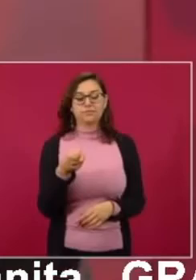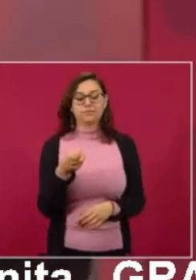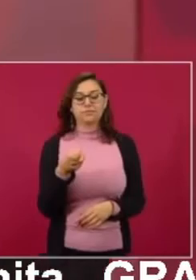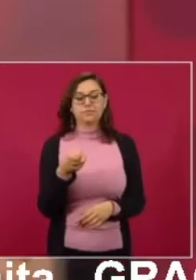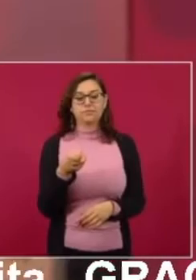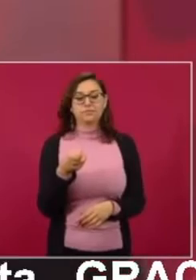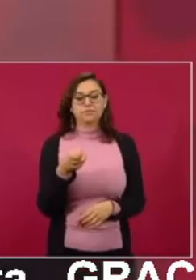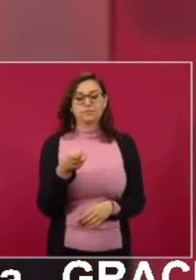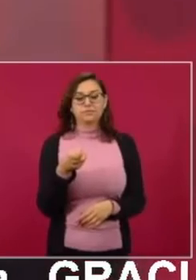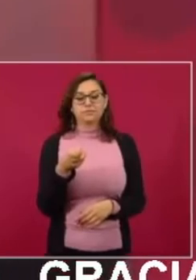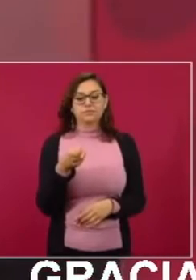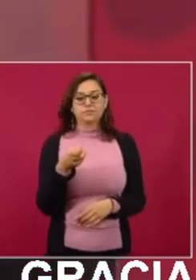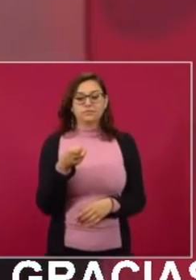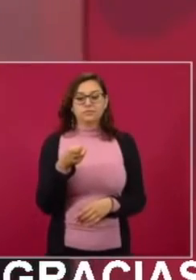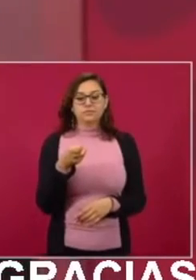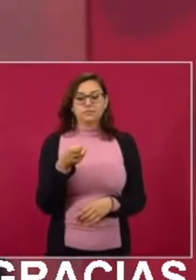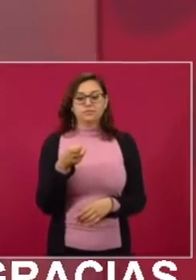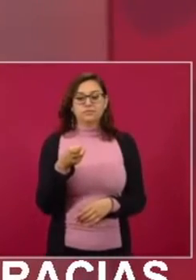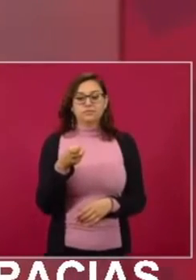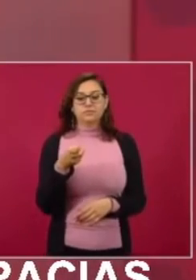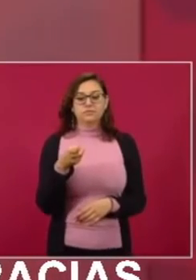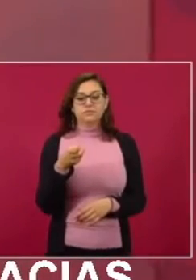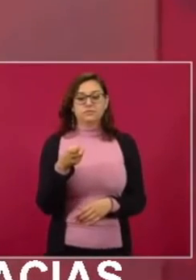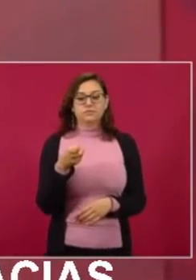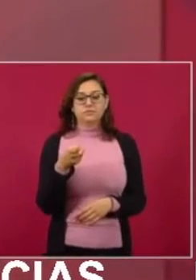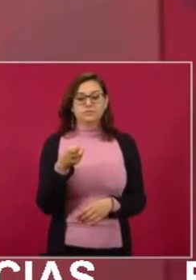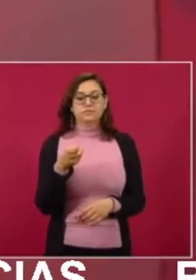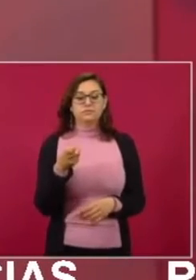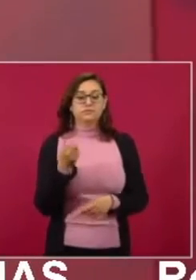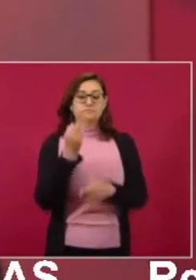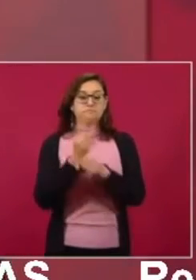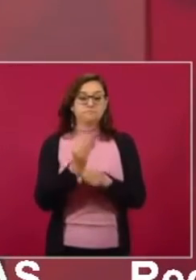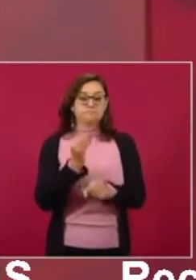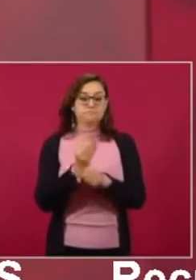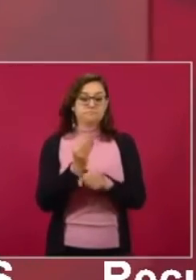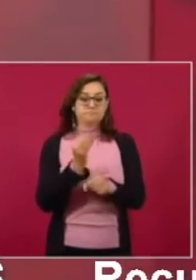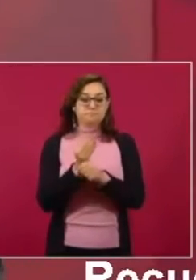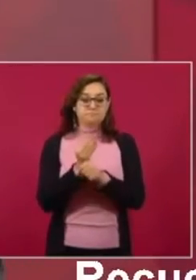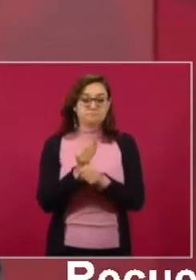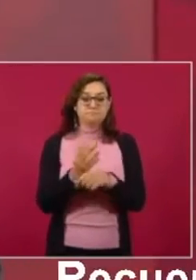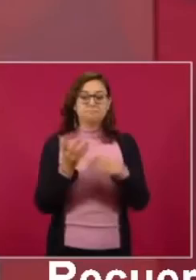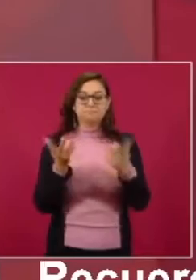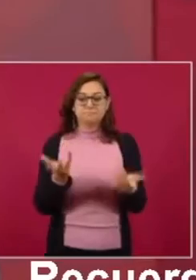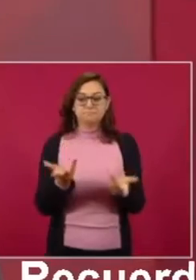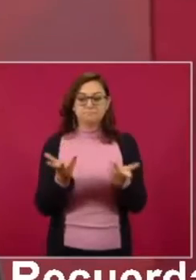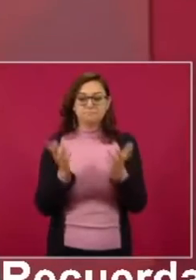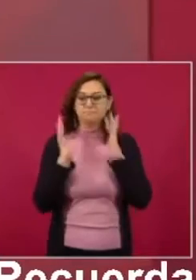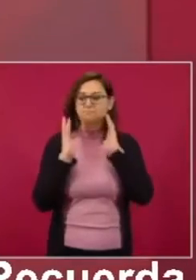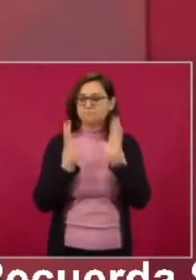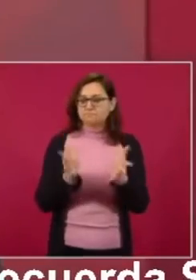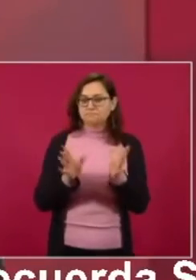estamos viviendo un momento en que todo el mundo se está definiendo